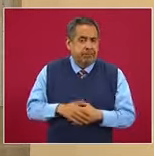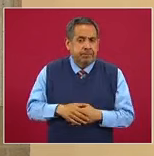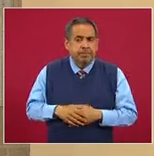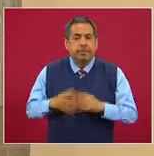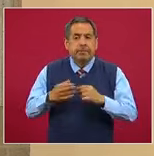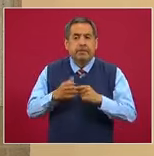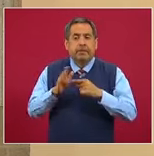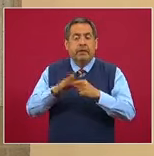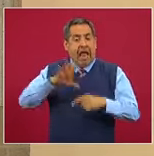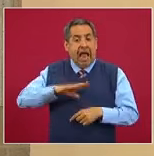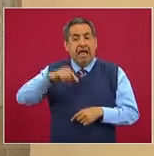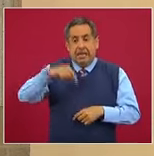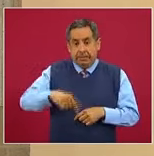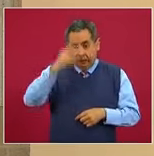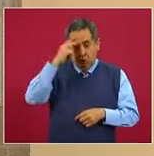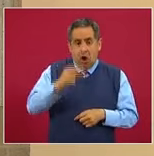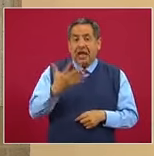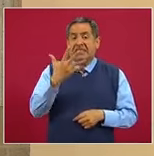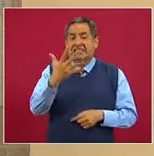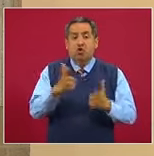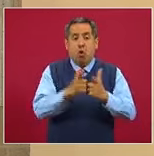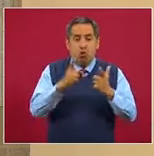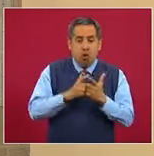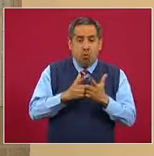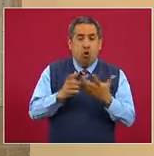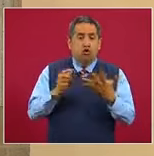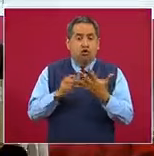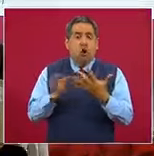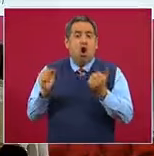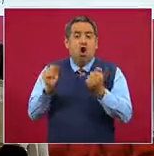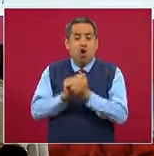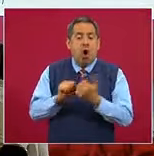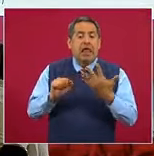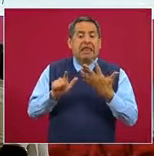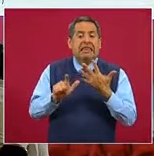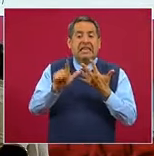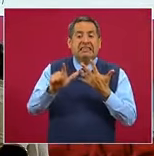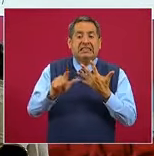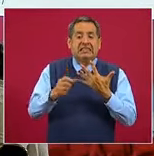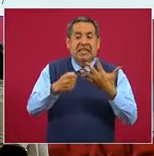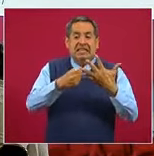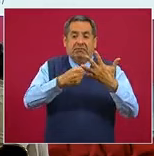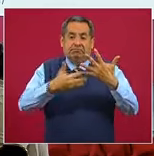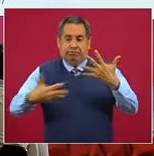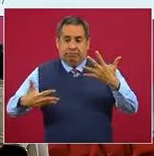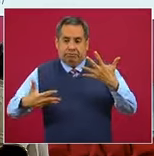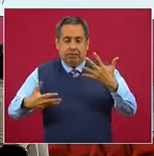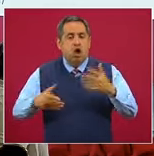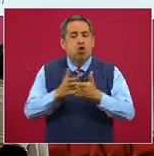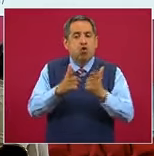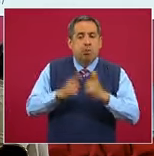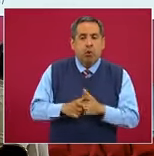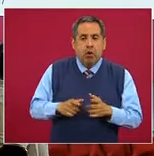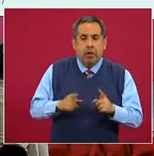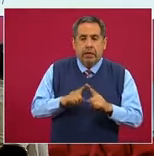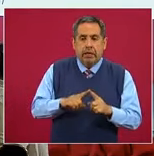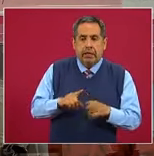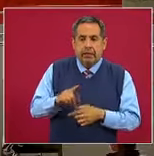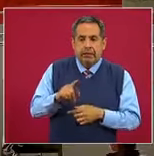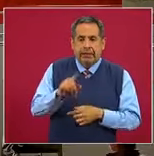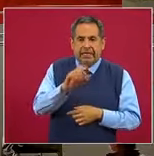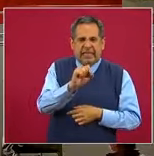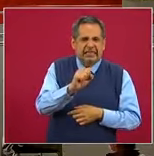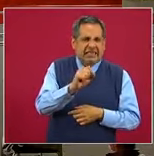la presencia de 5 grupos y 17 linajes en nuestro país. Los grupos S y L, que son más los